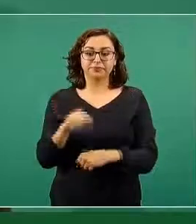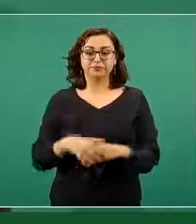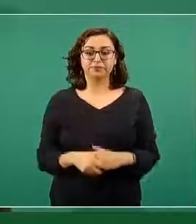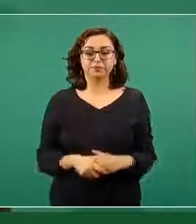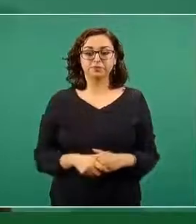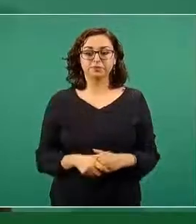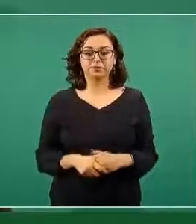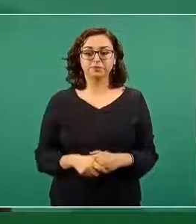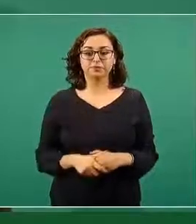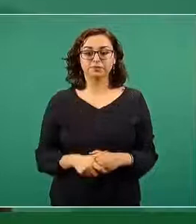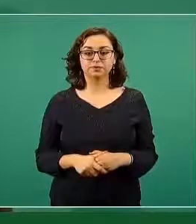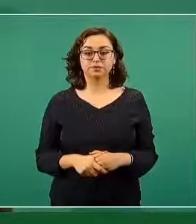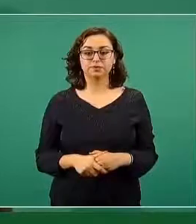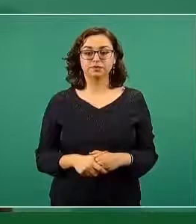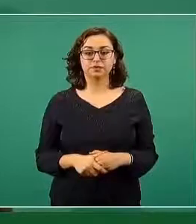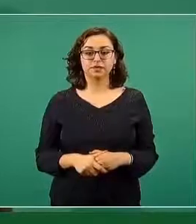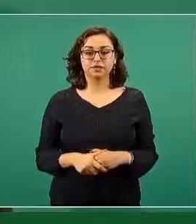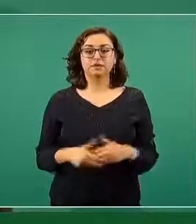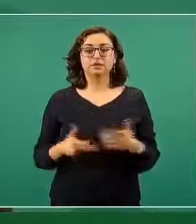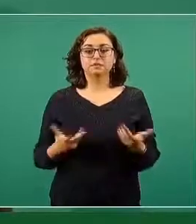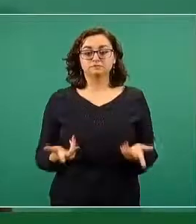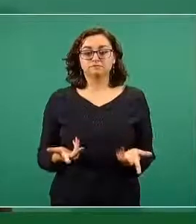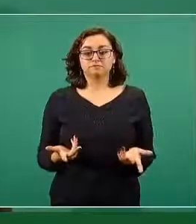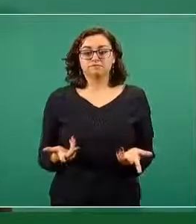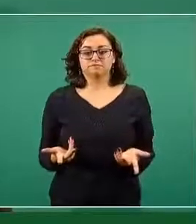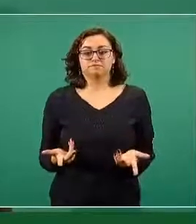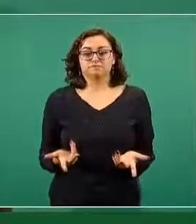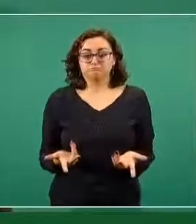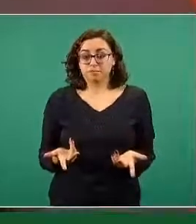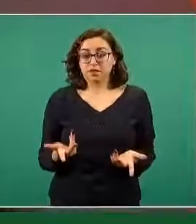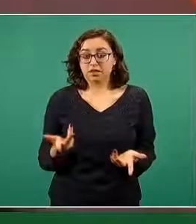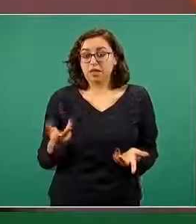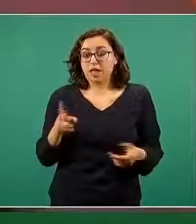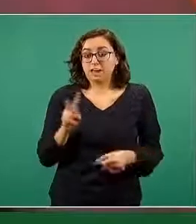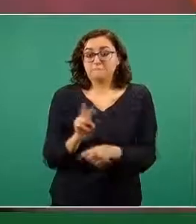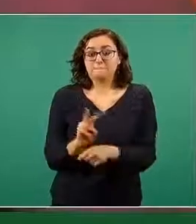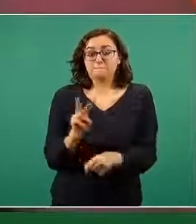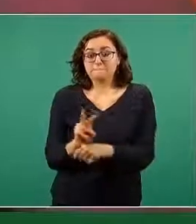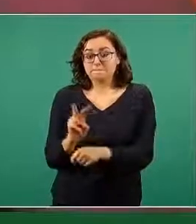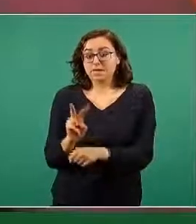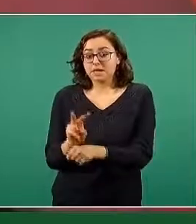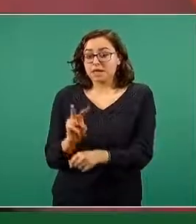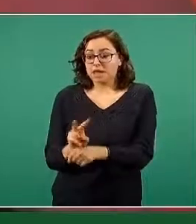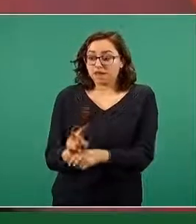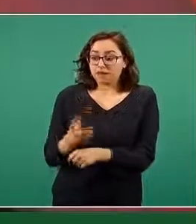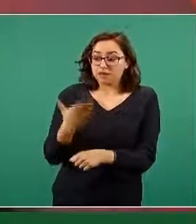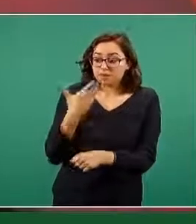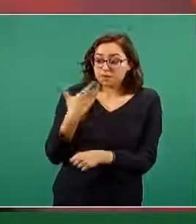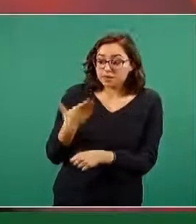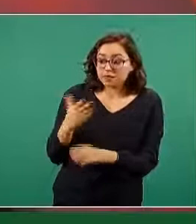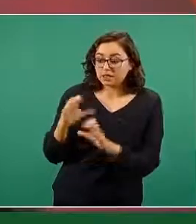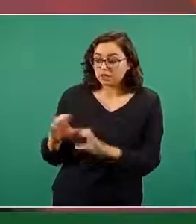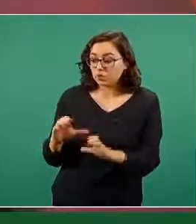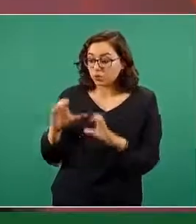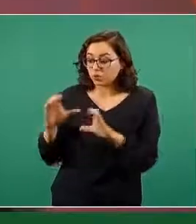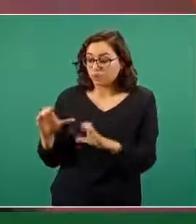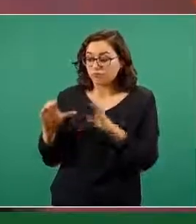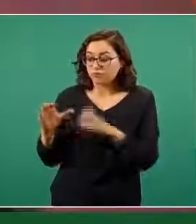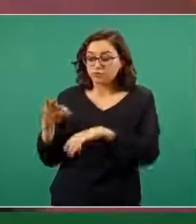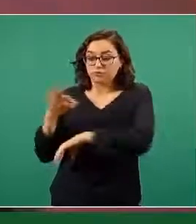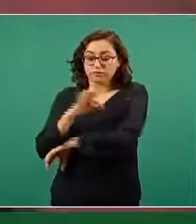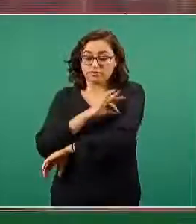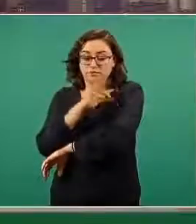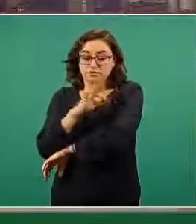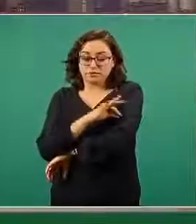primera dosis si fuera otro caso, y poder dar la vigilancia específica a la aplicación de esta